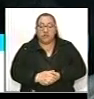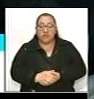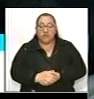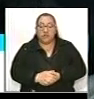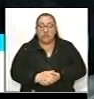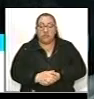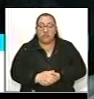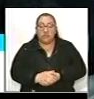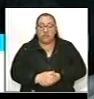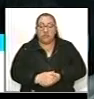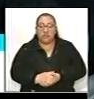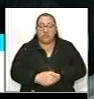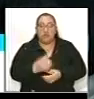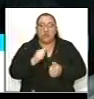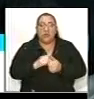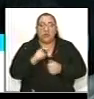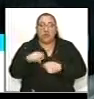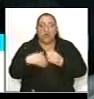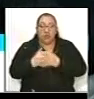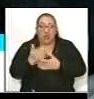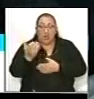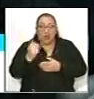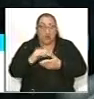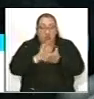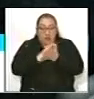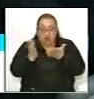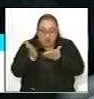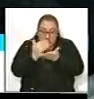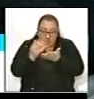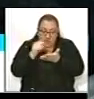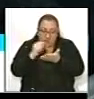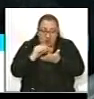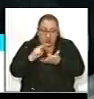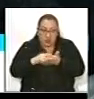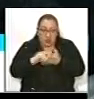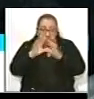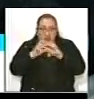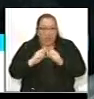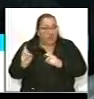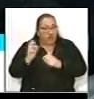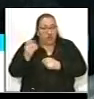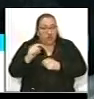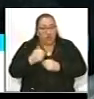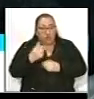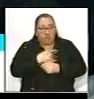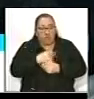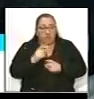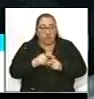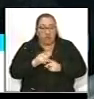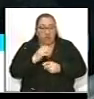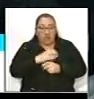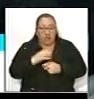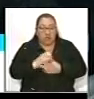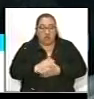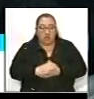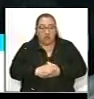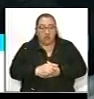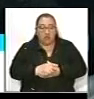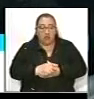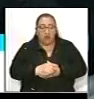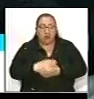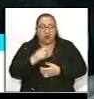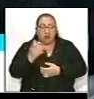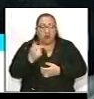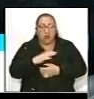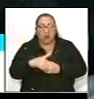cobra es el prospecto y no el examen de admisión, y hay otras universidades, como la Universidad del Callao, que sí cobra